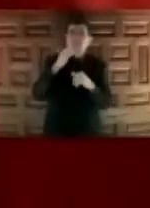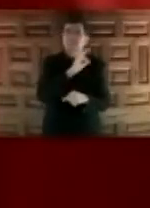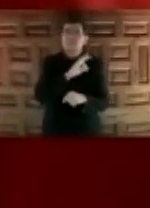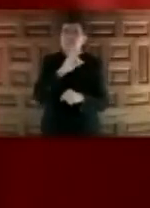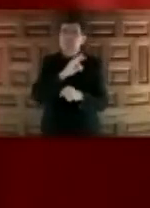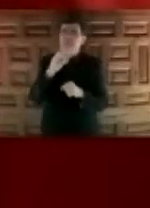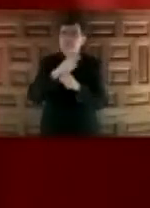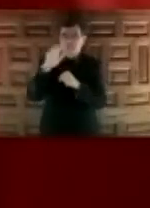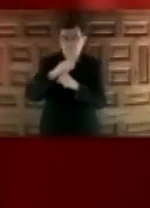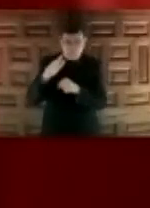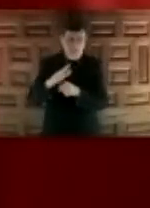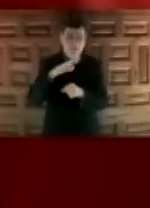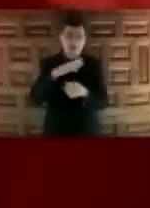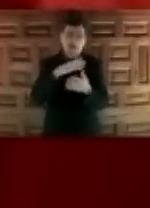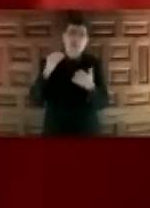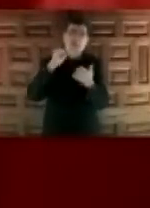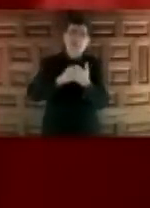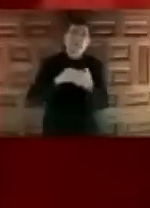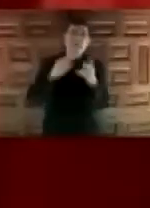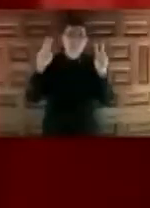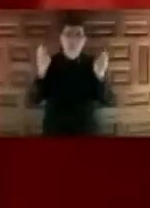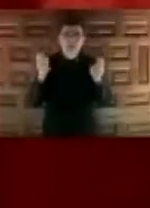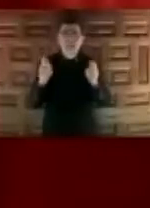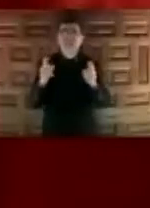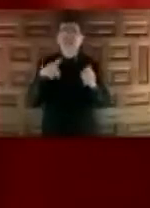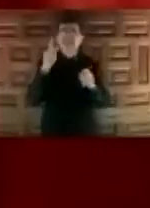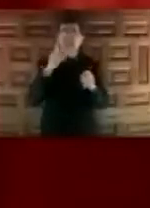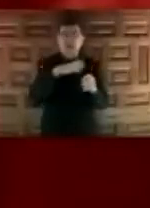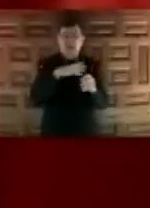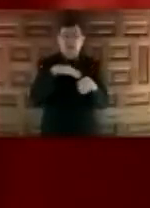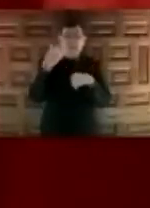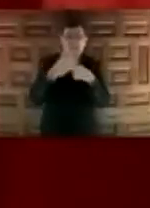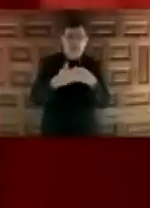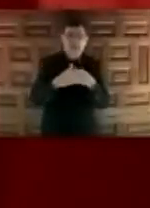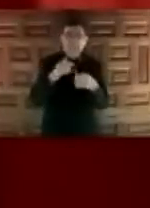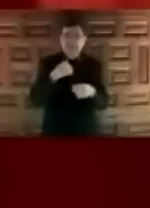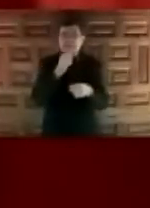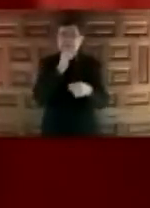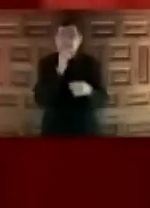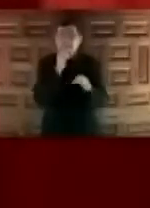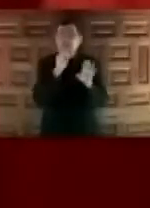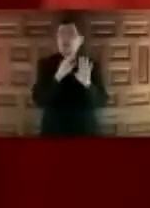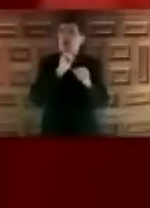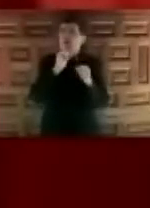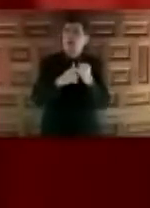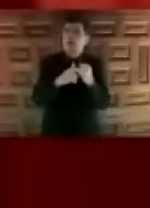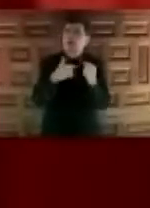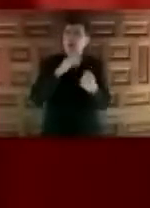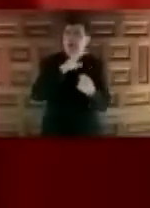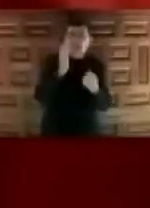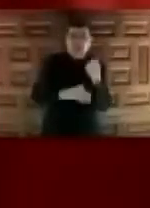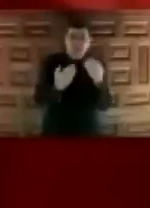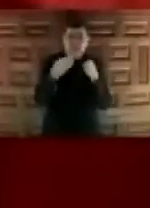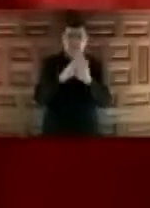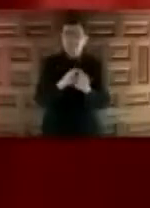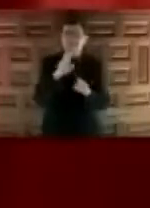posibilidad de tener un buen esquema de coordinación sistémica, pero está en puertas. O sea, no lo veo todavía como algo que se esté concretando. La